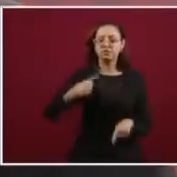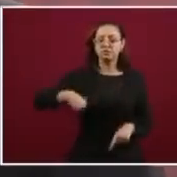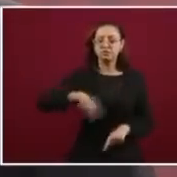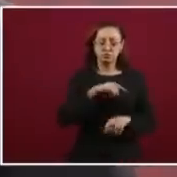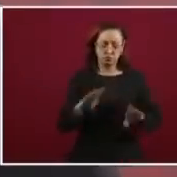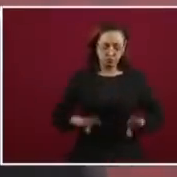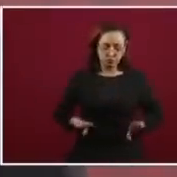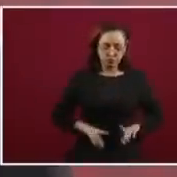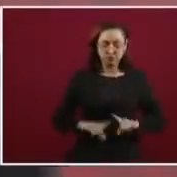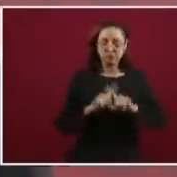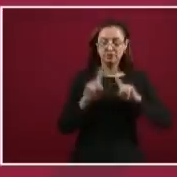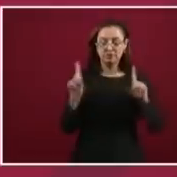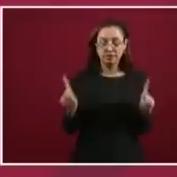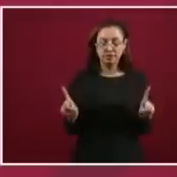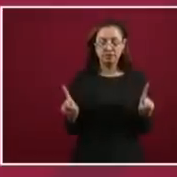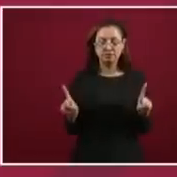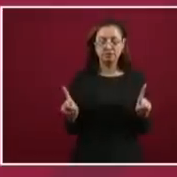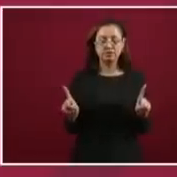o pensamos